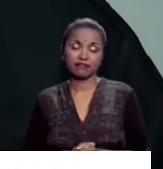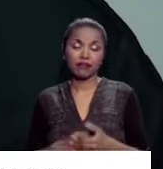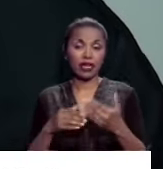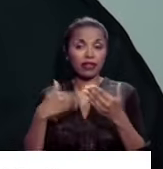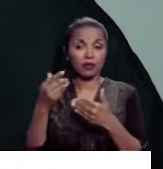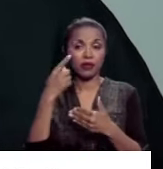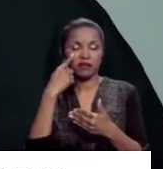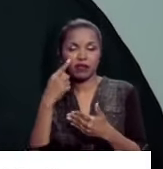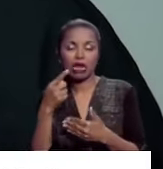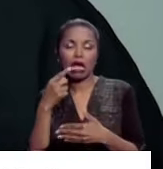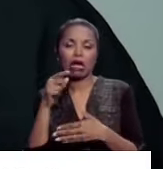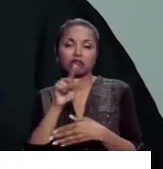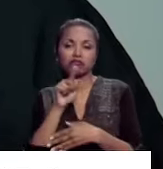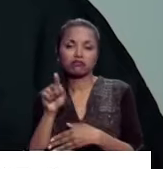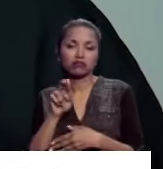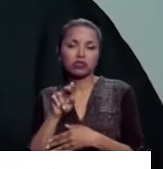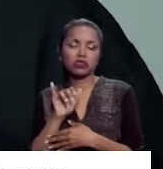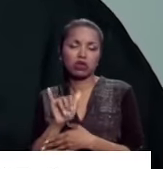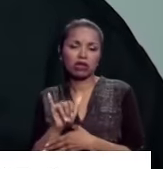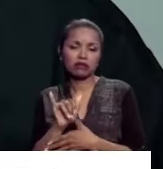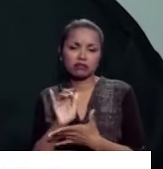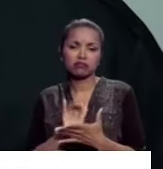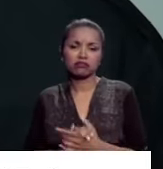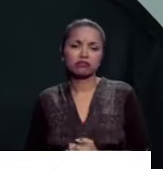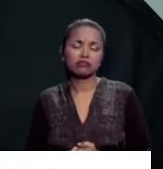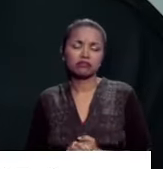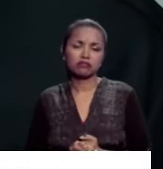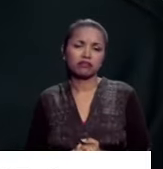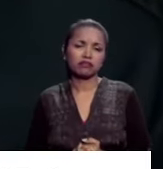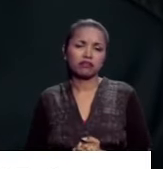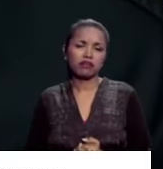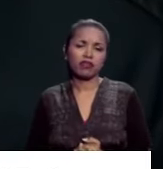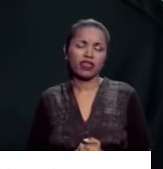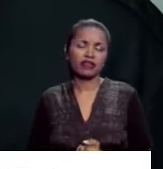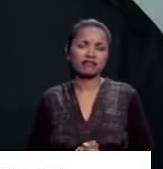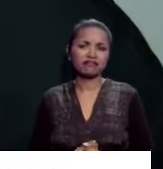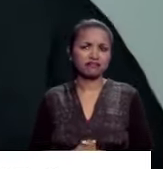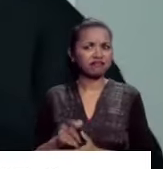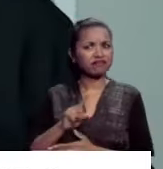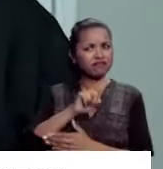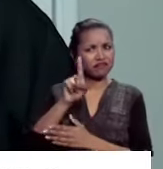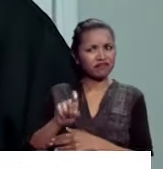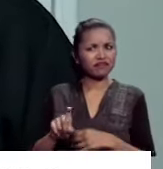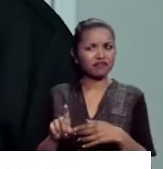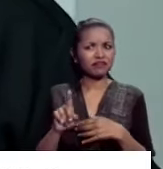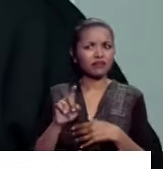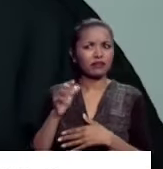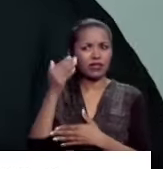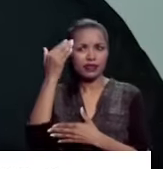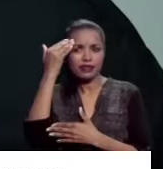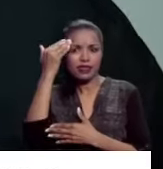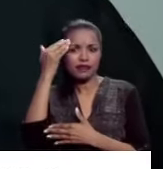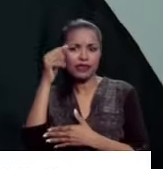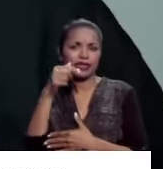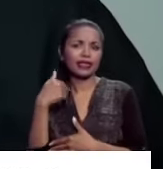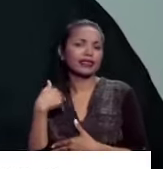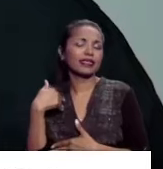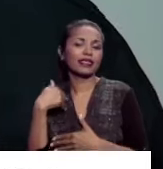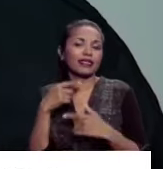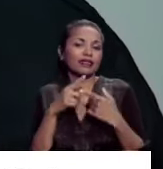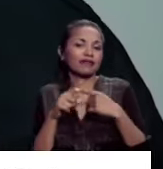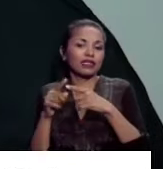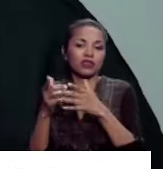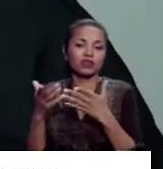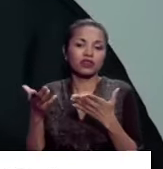diputada Zulay Rodríguez, que no debe tener ningún problema, se le va a atender. Pero ella se sabe que tiene varios frentes abiertos en la Comisión de Credenciales,